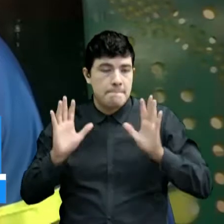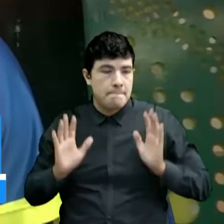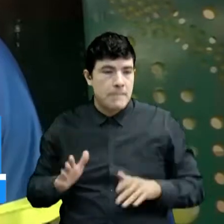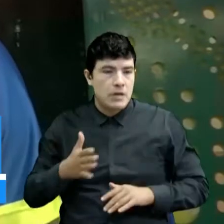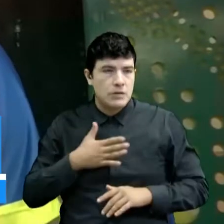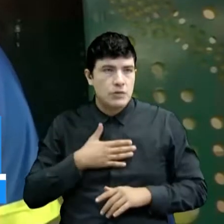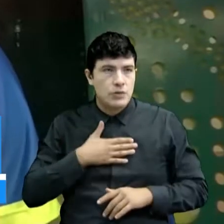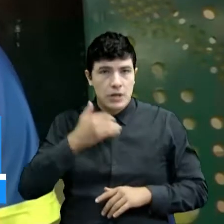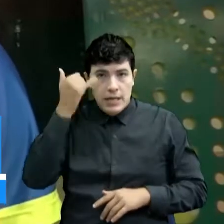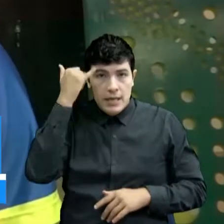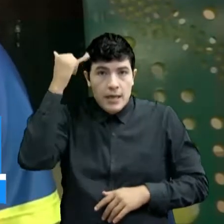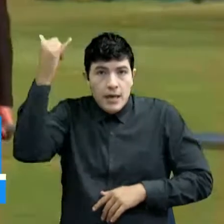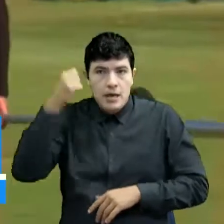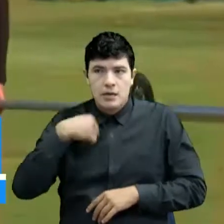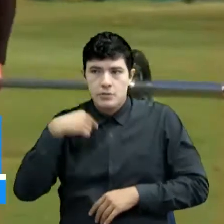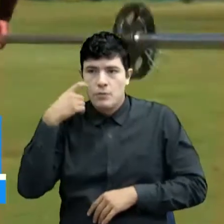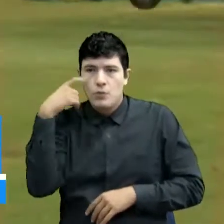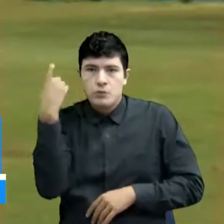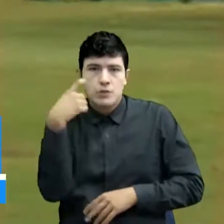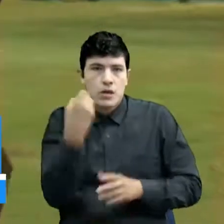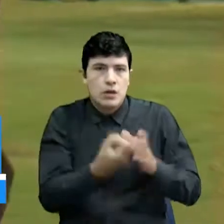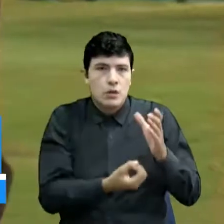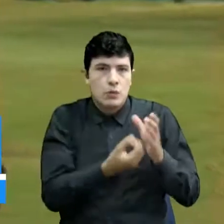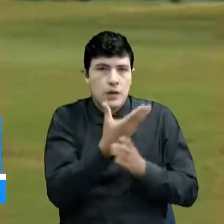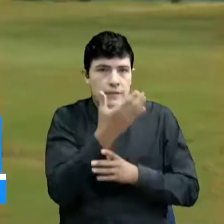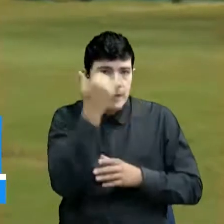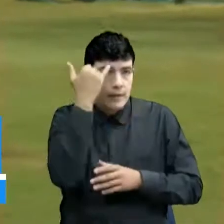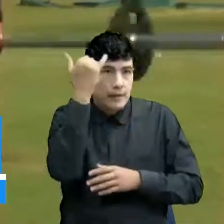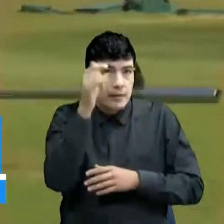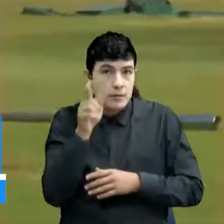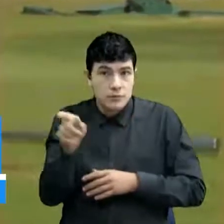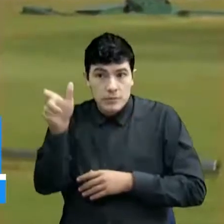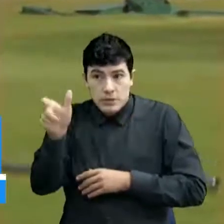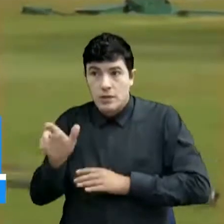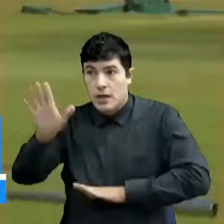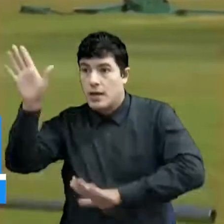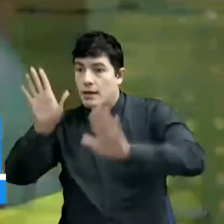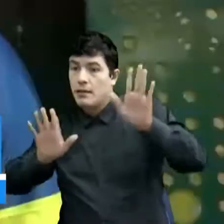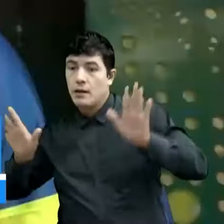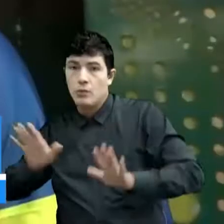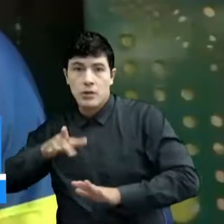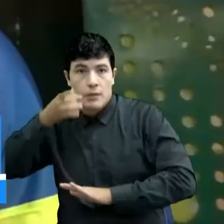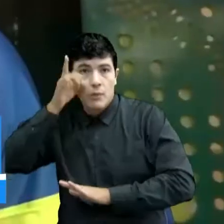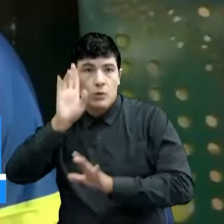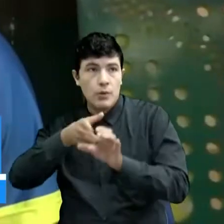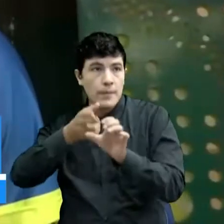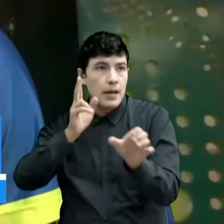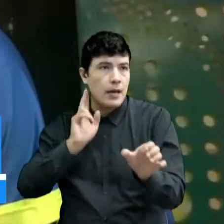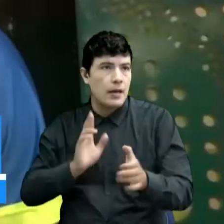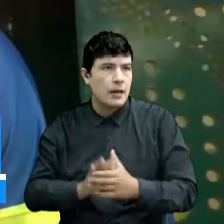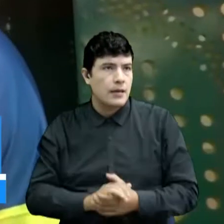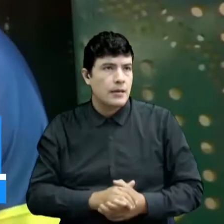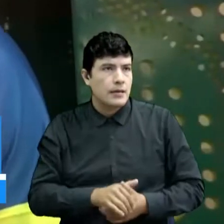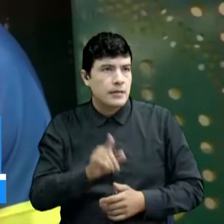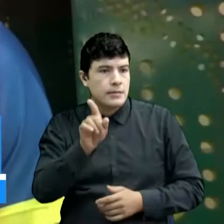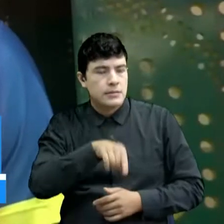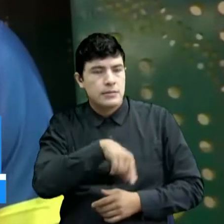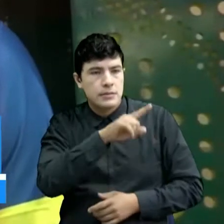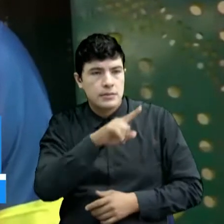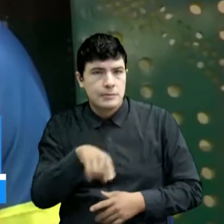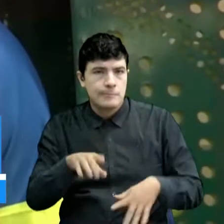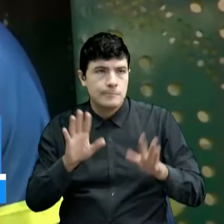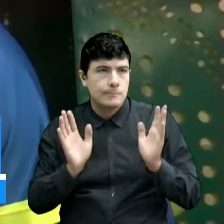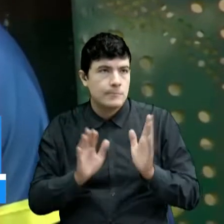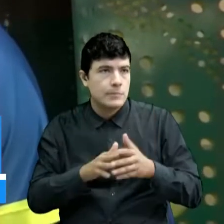es buscar un nuevo aire. Es decir, que el arquero Leopardo podría irse de la institución. Lo más posible,